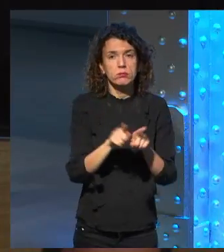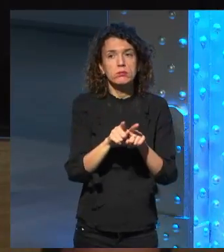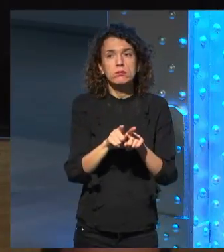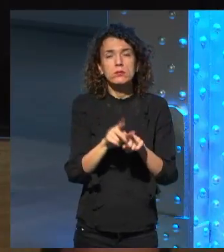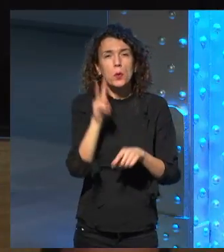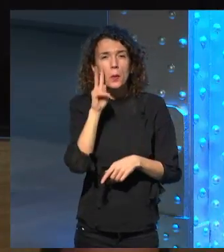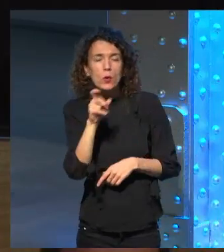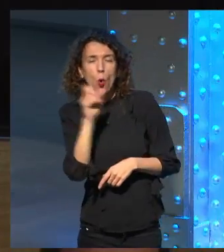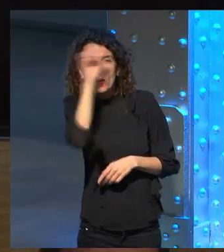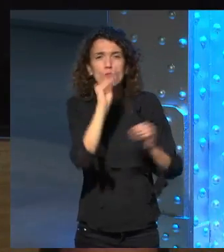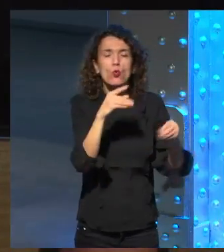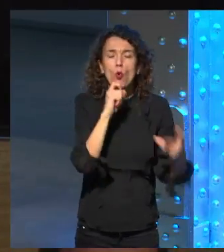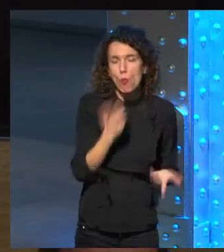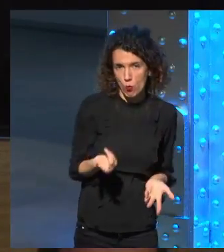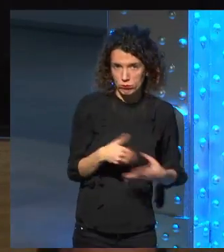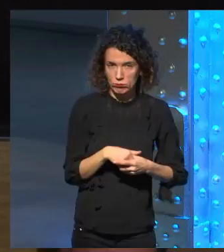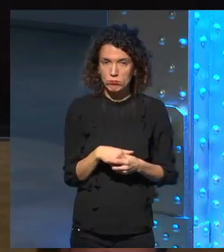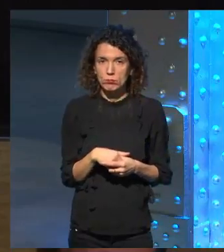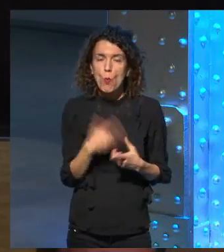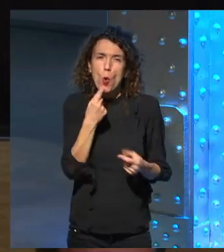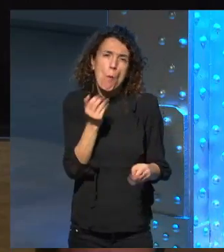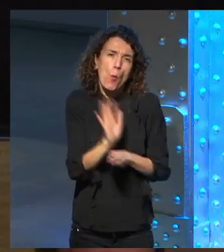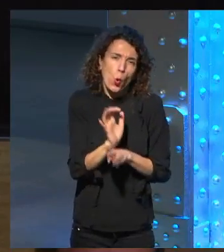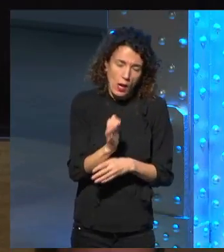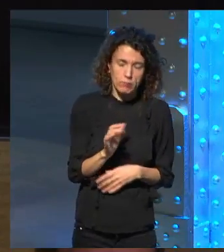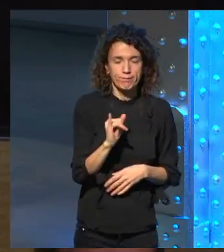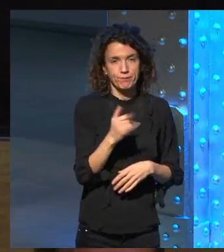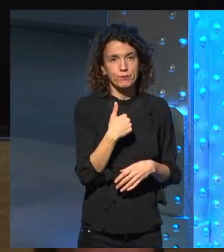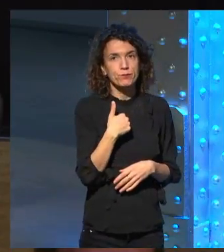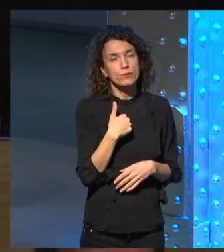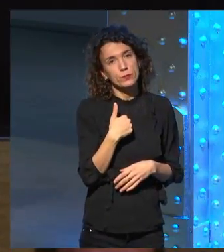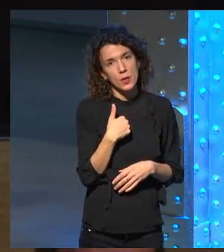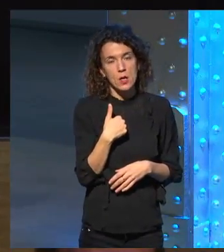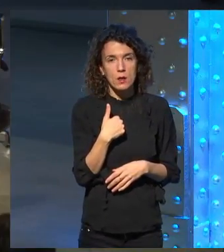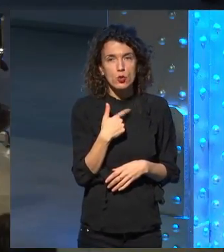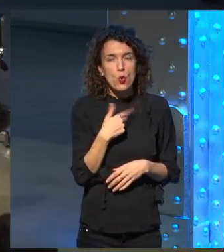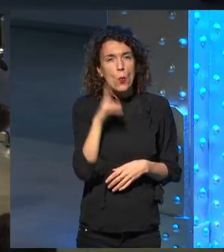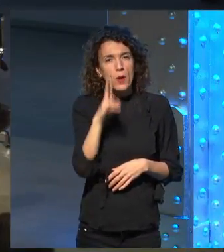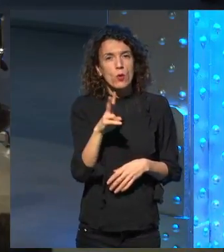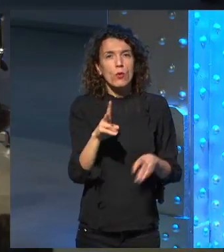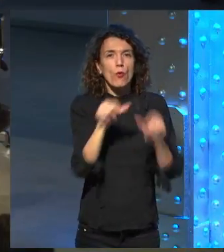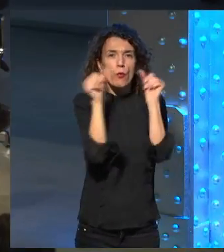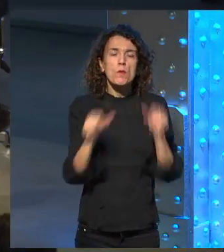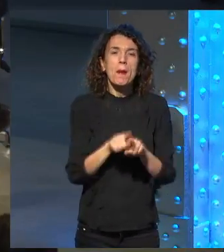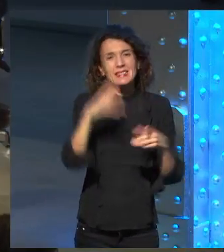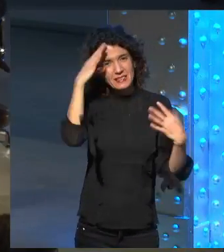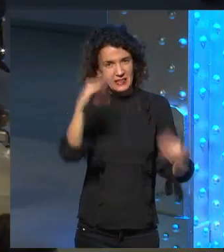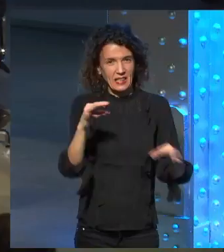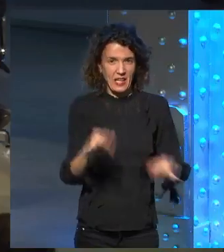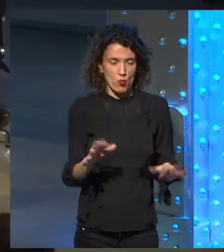burla? Porque burla es, desde luego. Sí, yo lo veo de una manera quizá más ingenua,